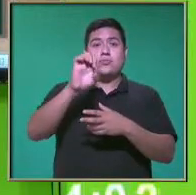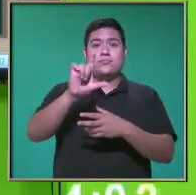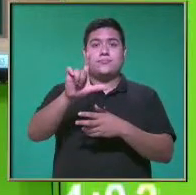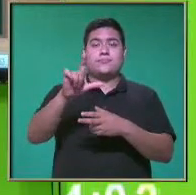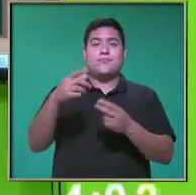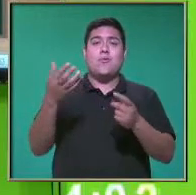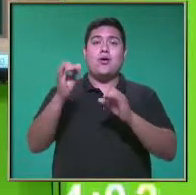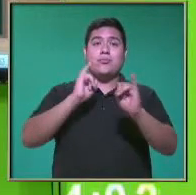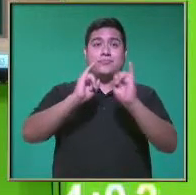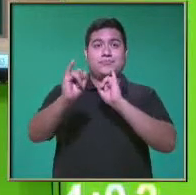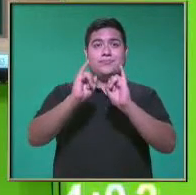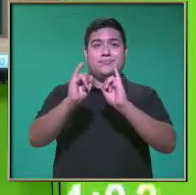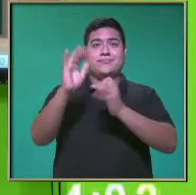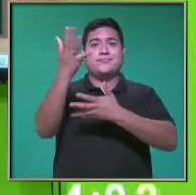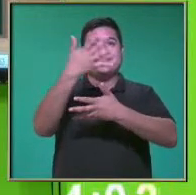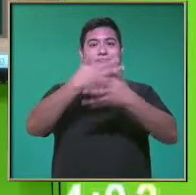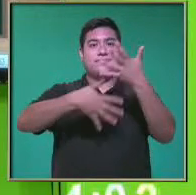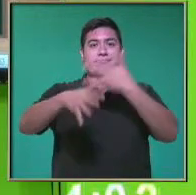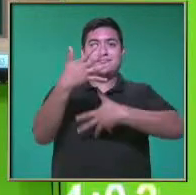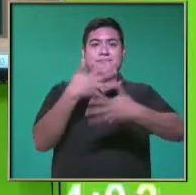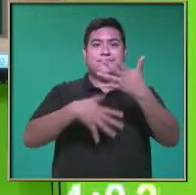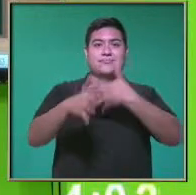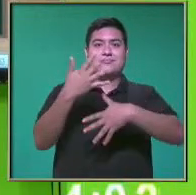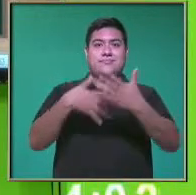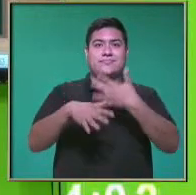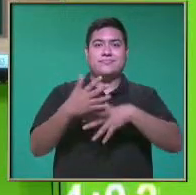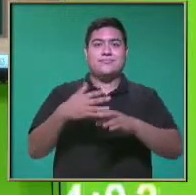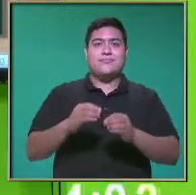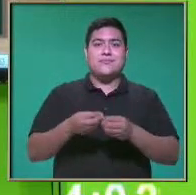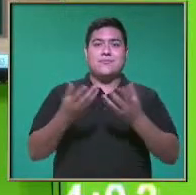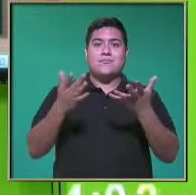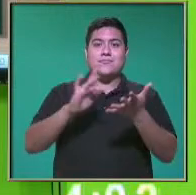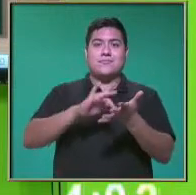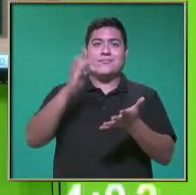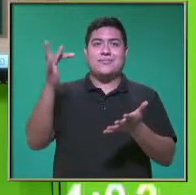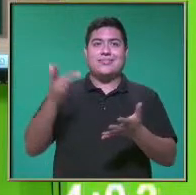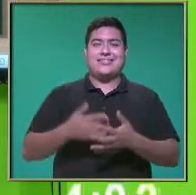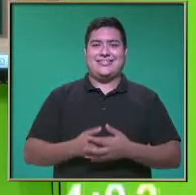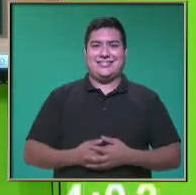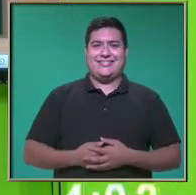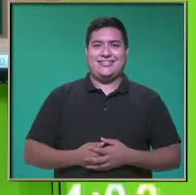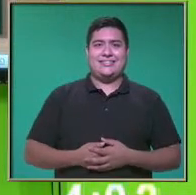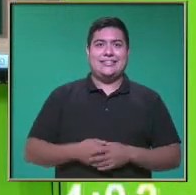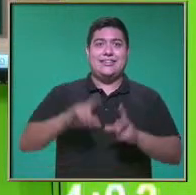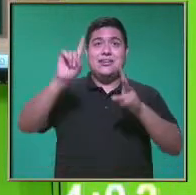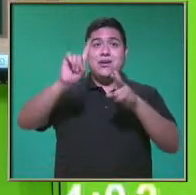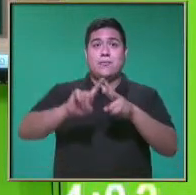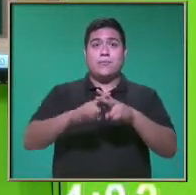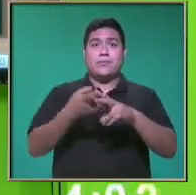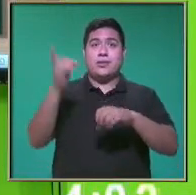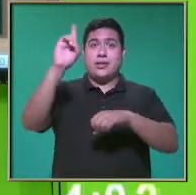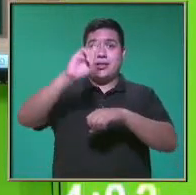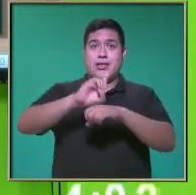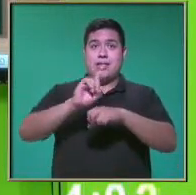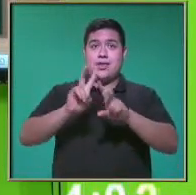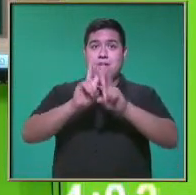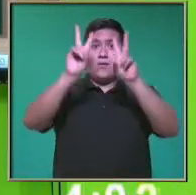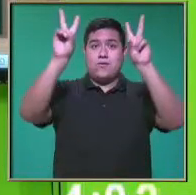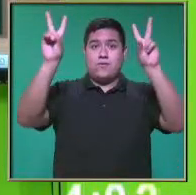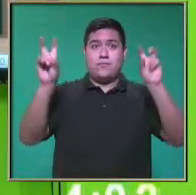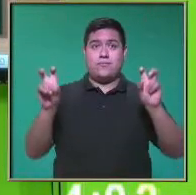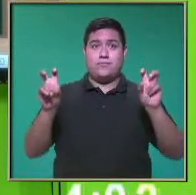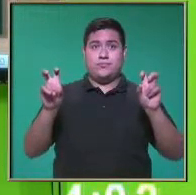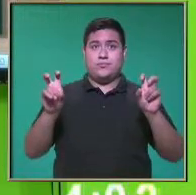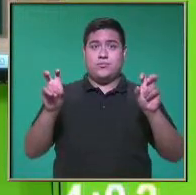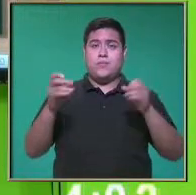encontrarse con nosotros en la interpretación de lengua de señas mexicanas. Vamos a comenzar el día de hoy con un tema que estuvimos viendo